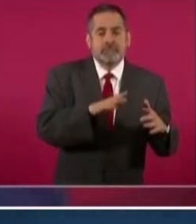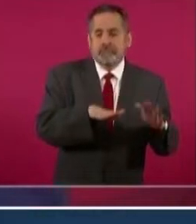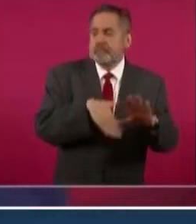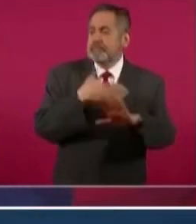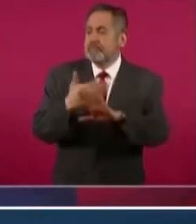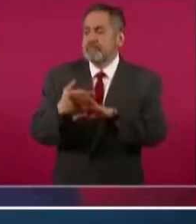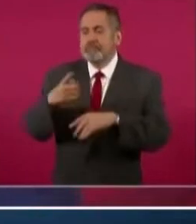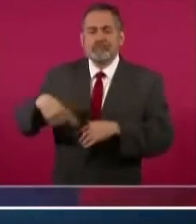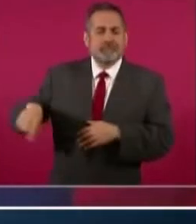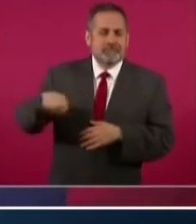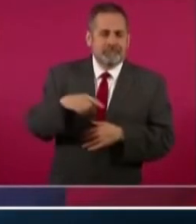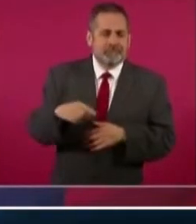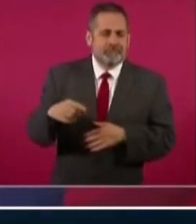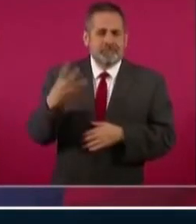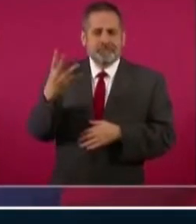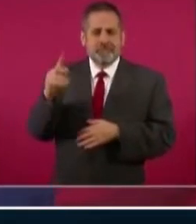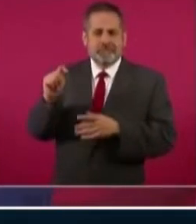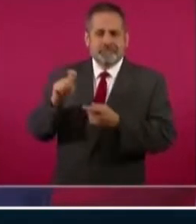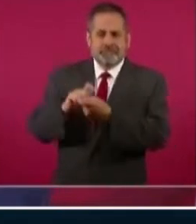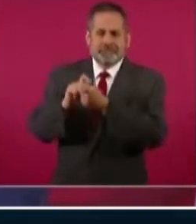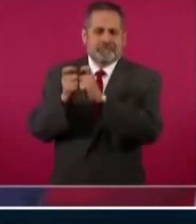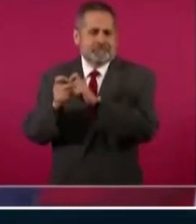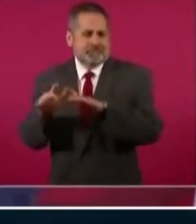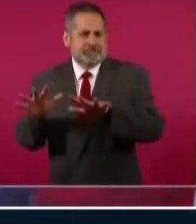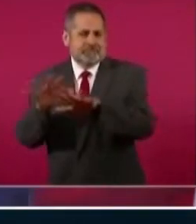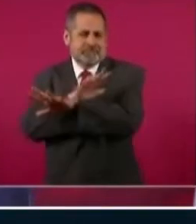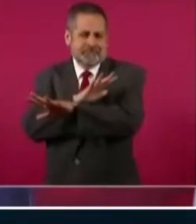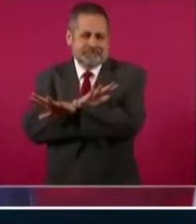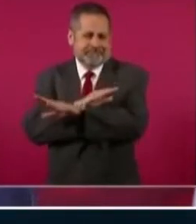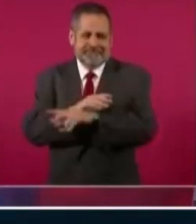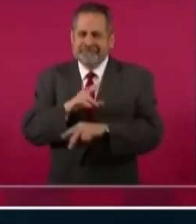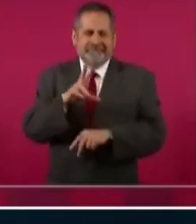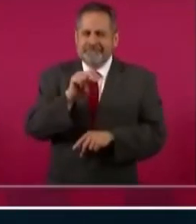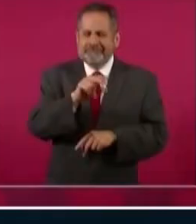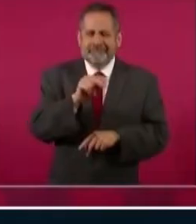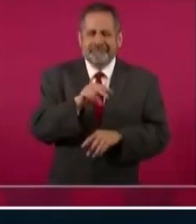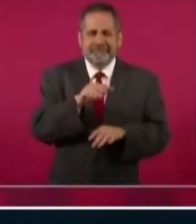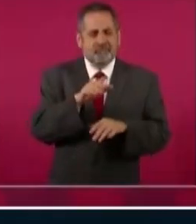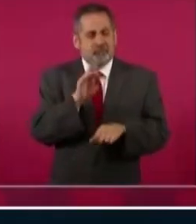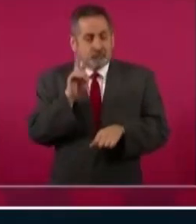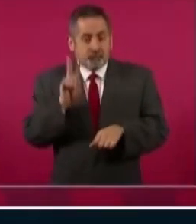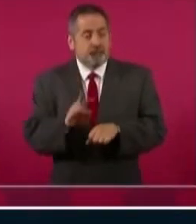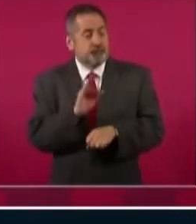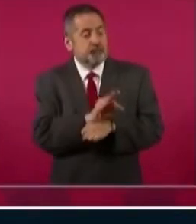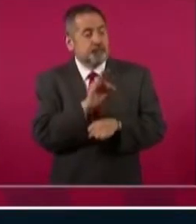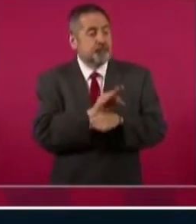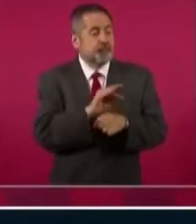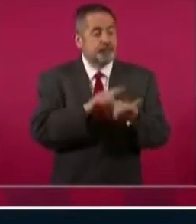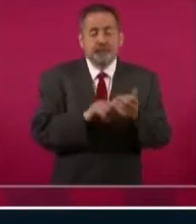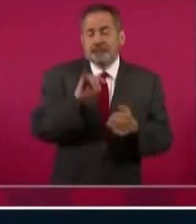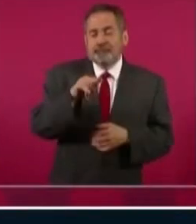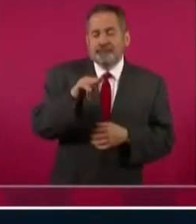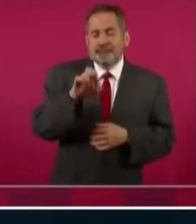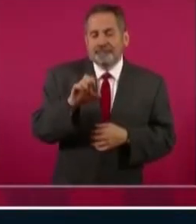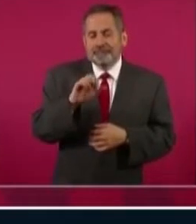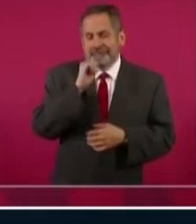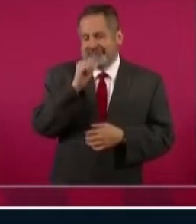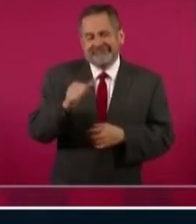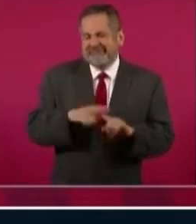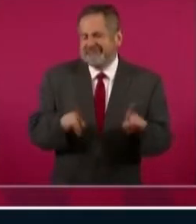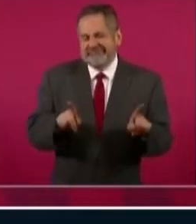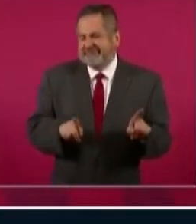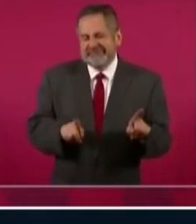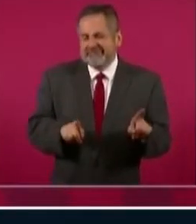las tendencias al bienestar y el desarrollo de América Latina. Eso es lo que yo presumo que